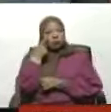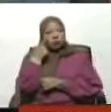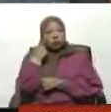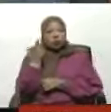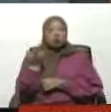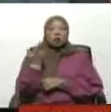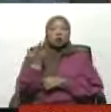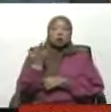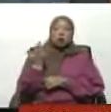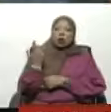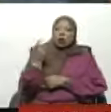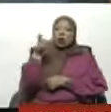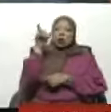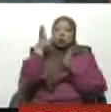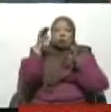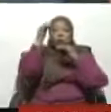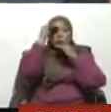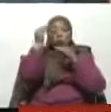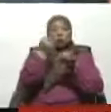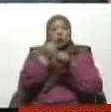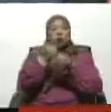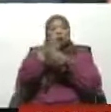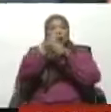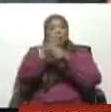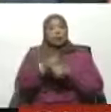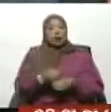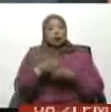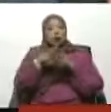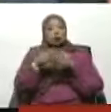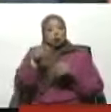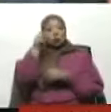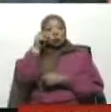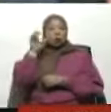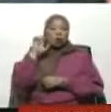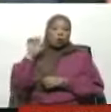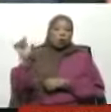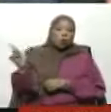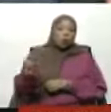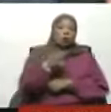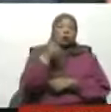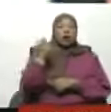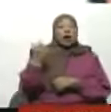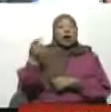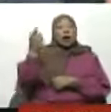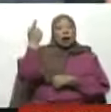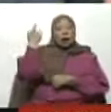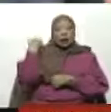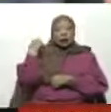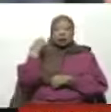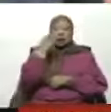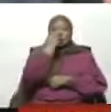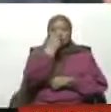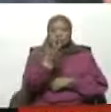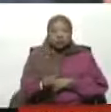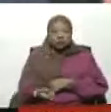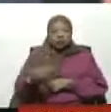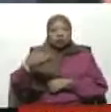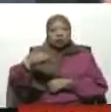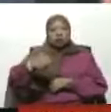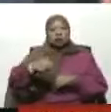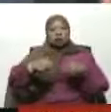está diciendo. La gente le está esperando en todos esos llanos. Ayer cerramos en Barinas, donde hay mucho insumo que debo